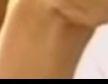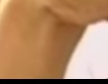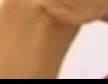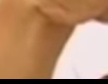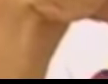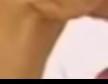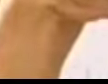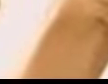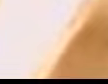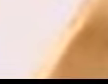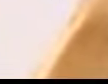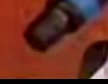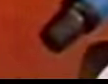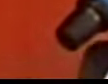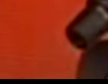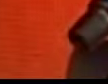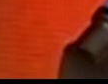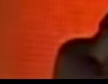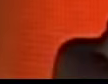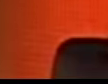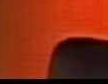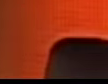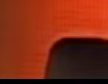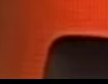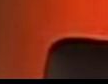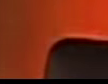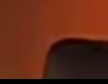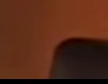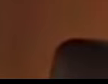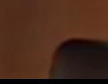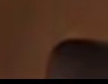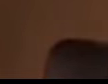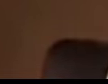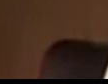Grande Roche, el hospital de Calderón. Sí, y usted es economista.